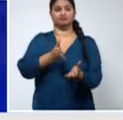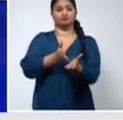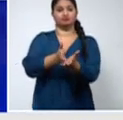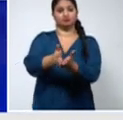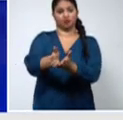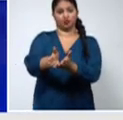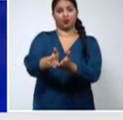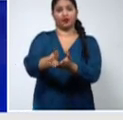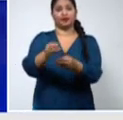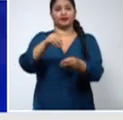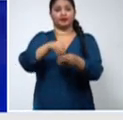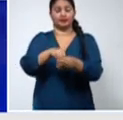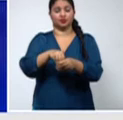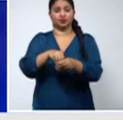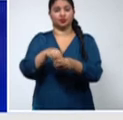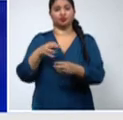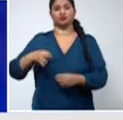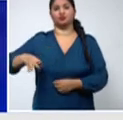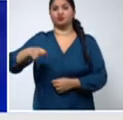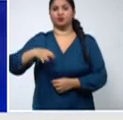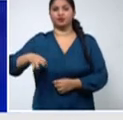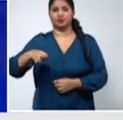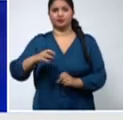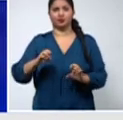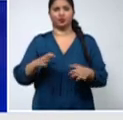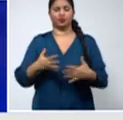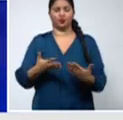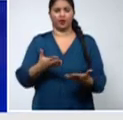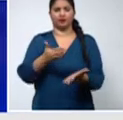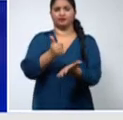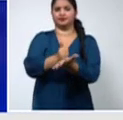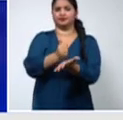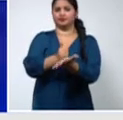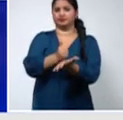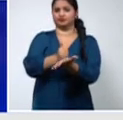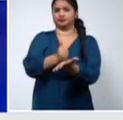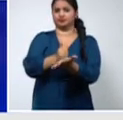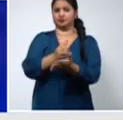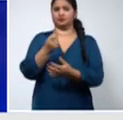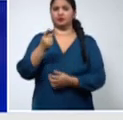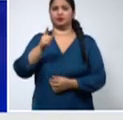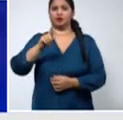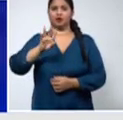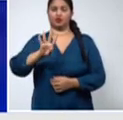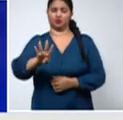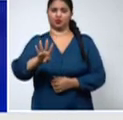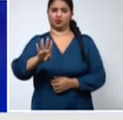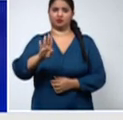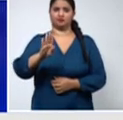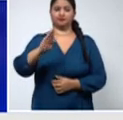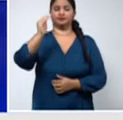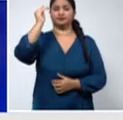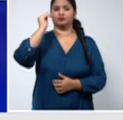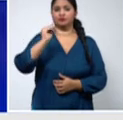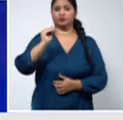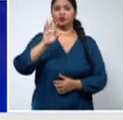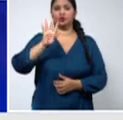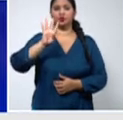los municipios de Santi Espíritus, Cabecera 14, Cabaiguán